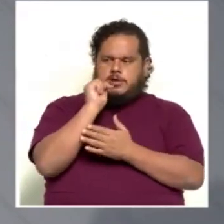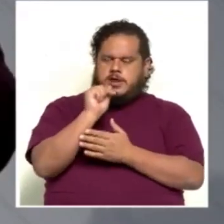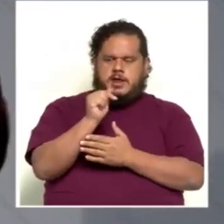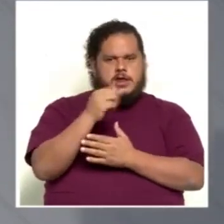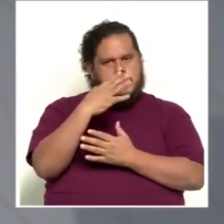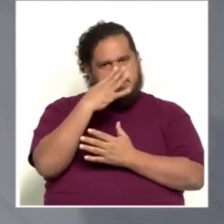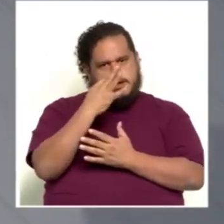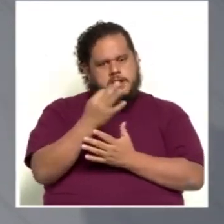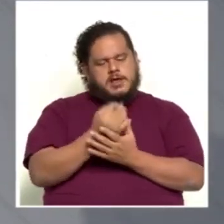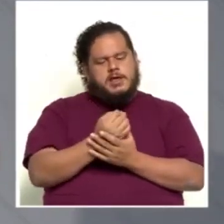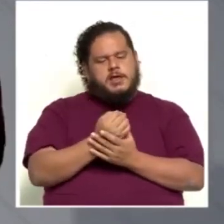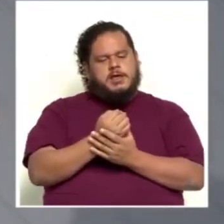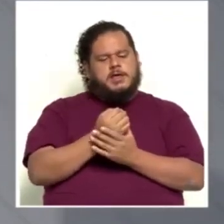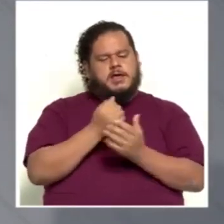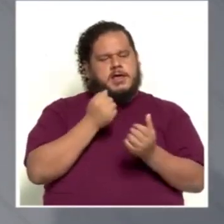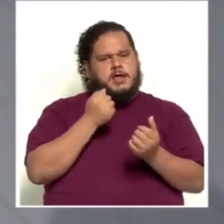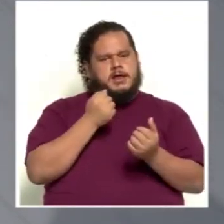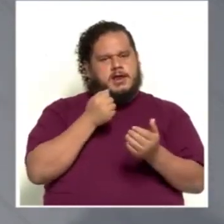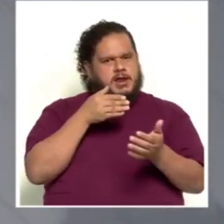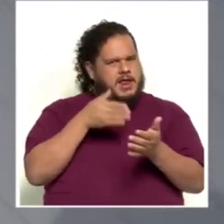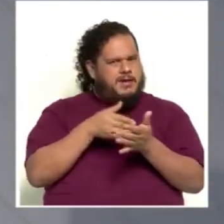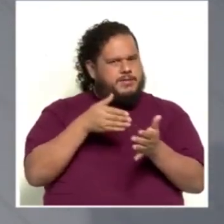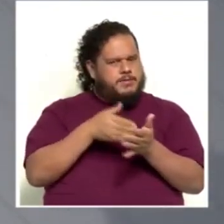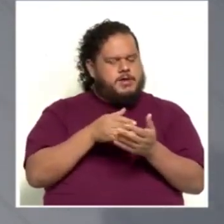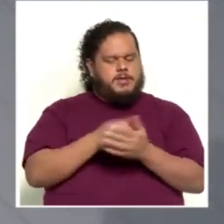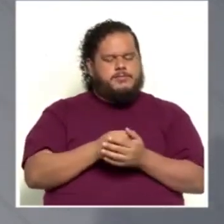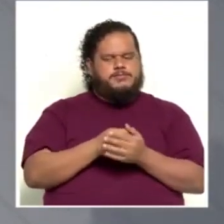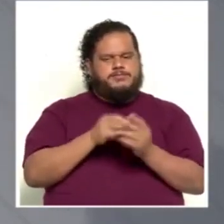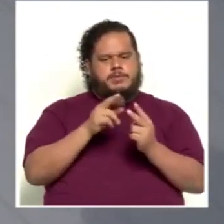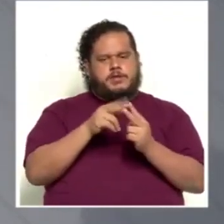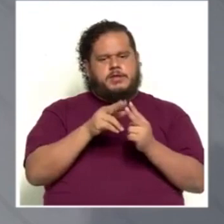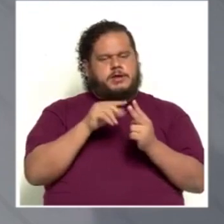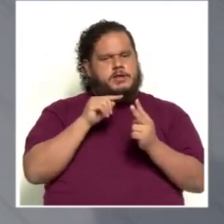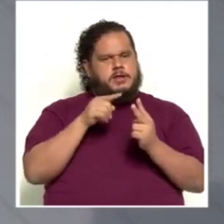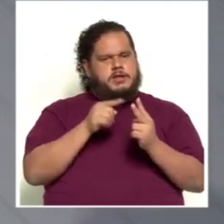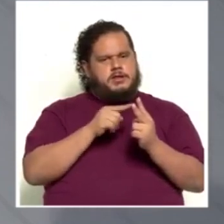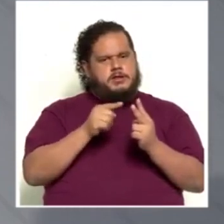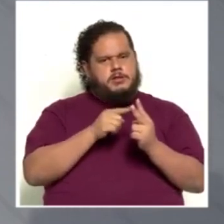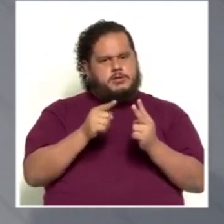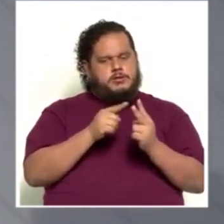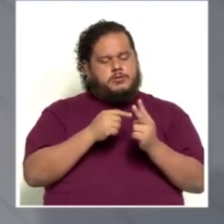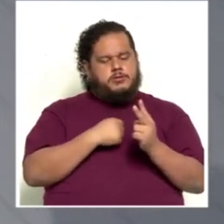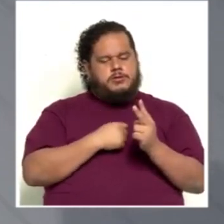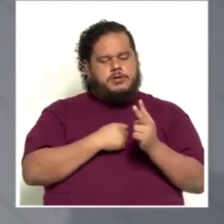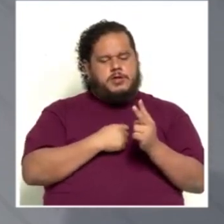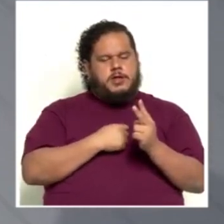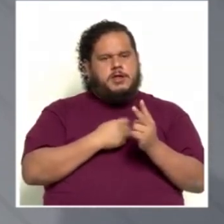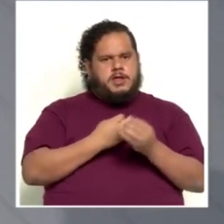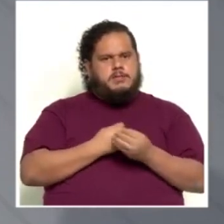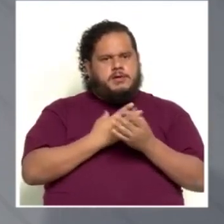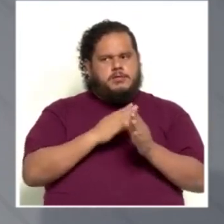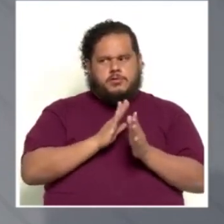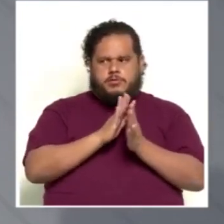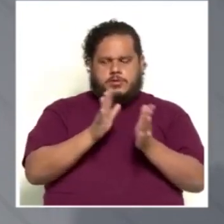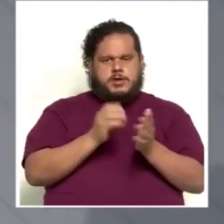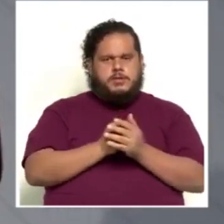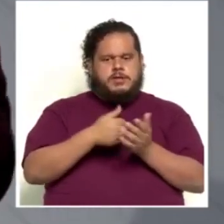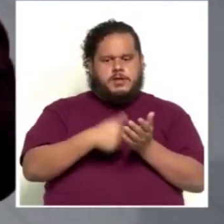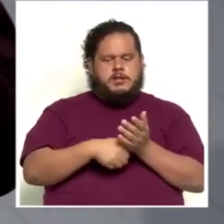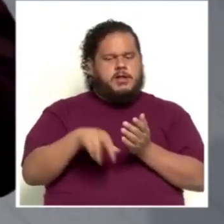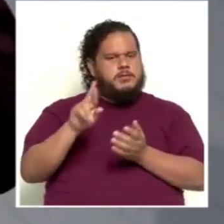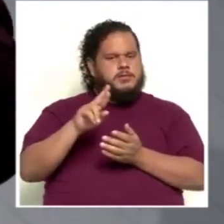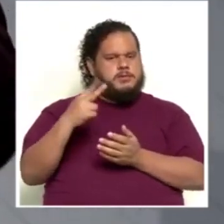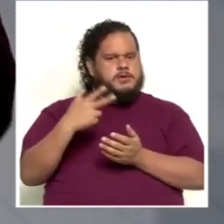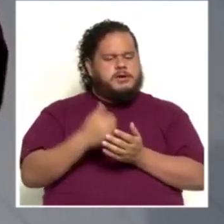que le ha perjudicado. Ahora, entre estas dos figuras, que dicho sea de paso, Juan Diego Castro manifestó públicamente que iba a votar por Rodrigo